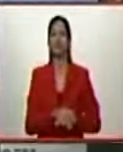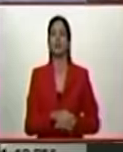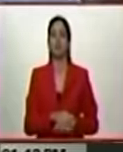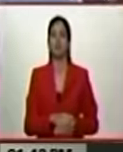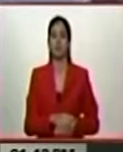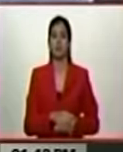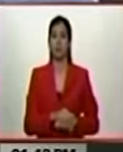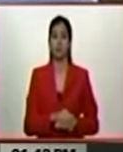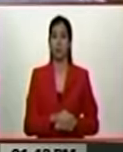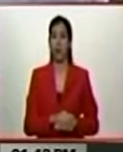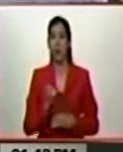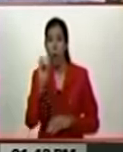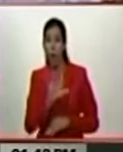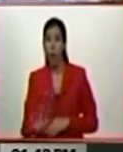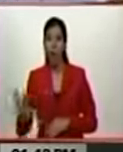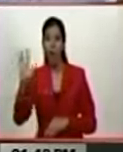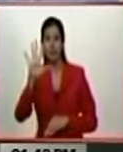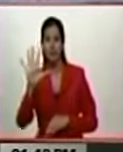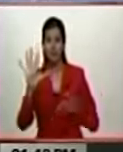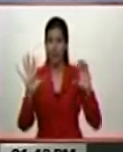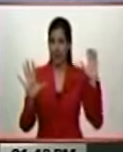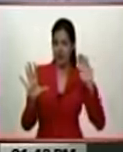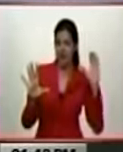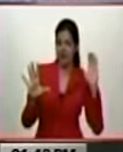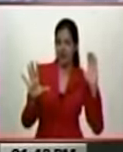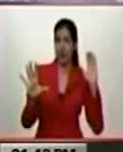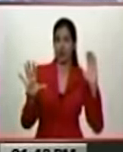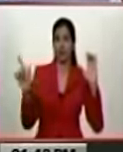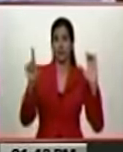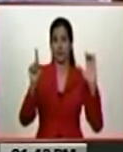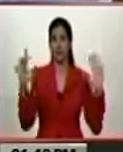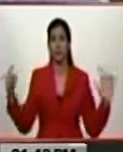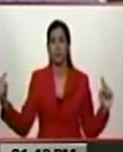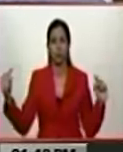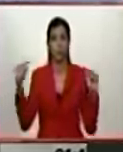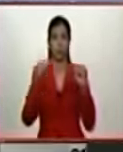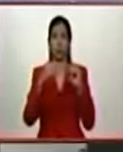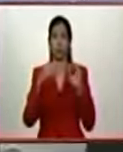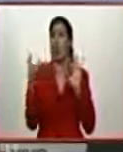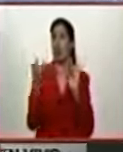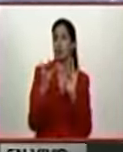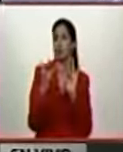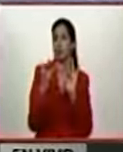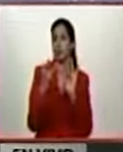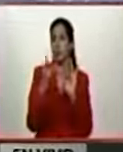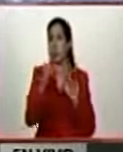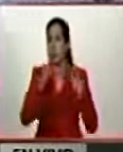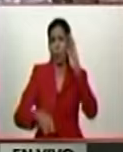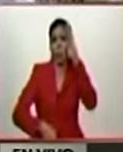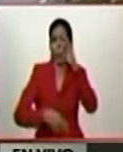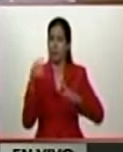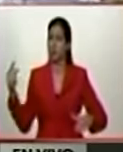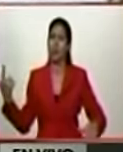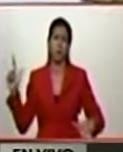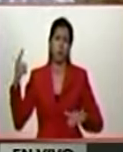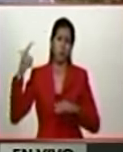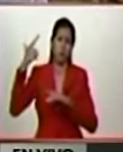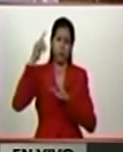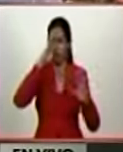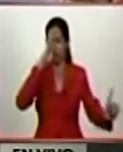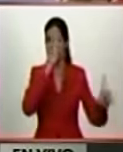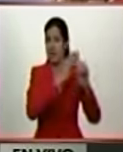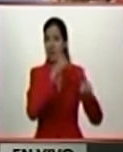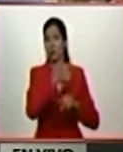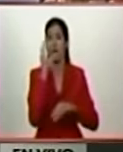cerca al oriente, desde Caracas al oriente en un solo viaje. Y ya con la incorporación de 8